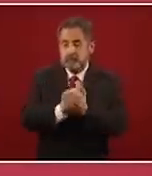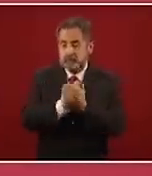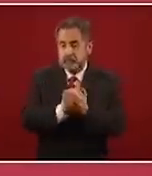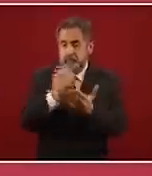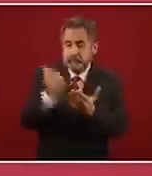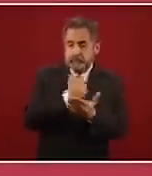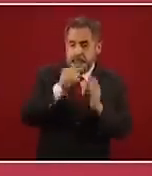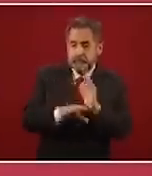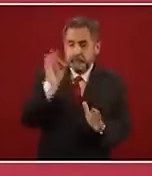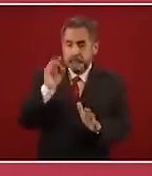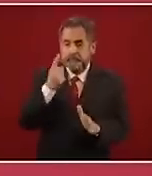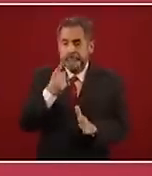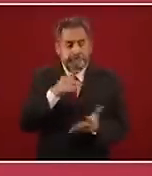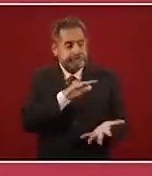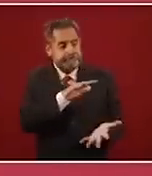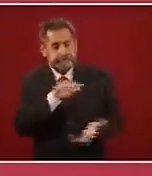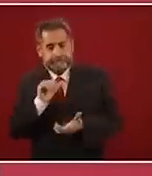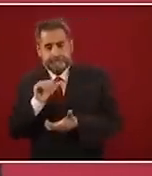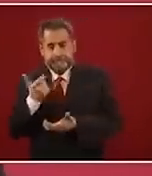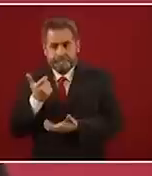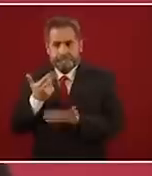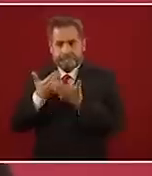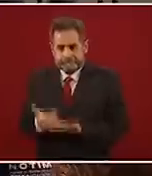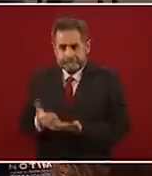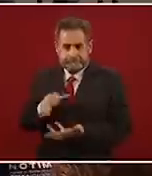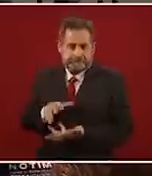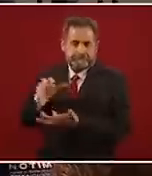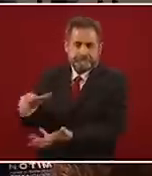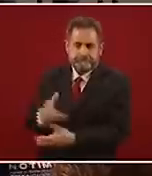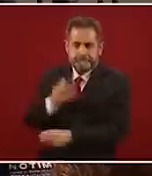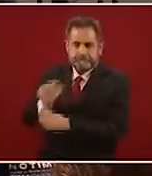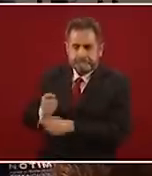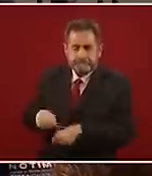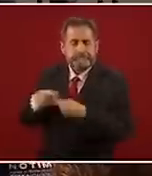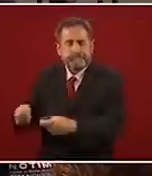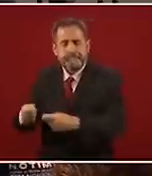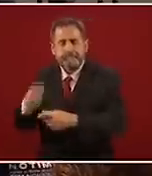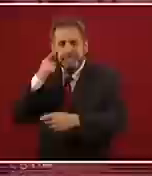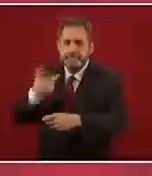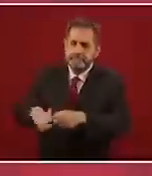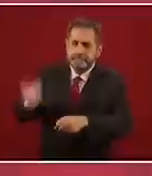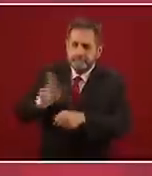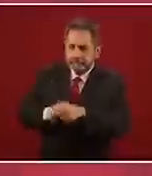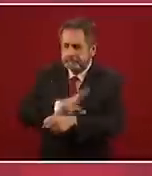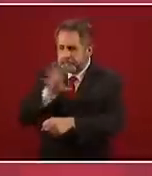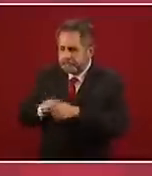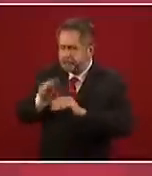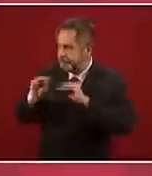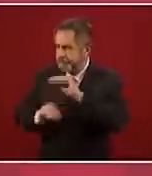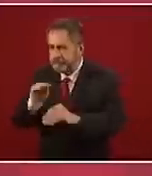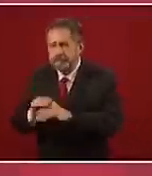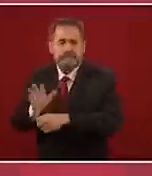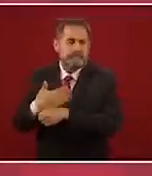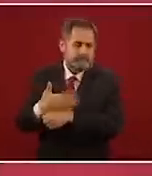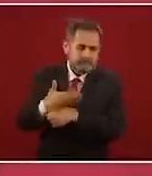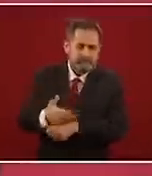tener fondos y contar con los equipos médicos,